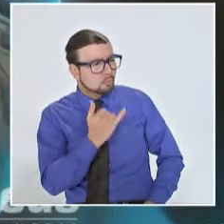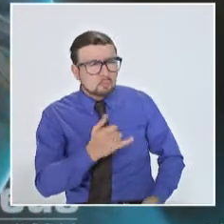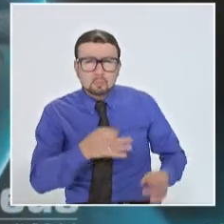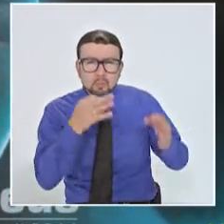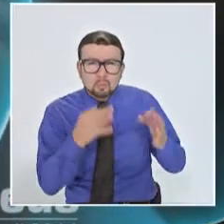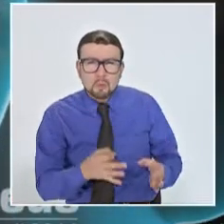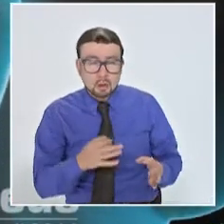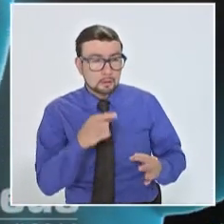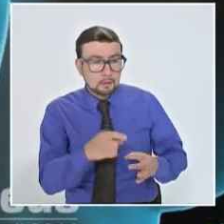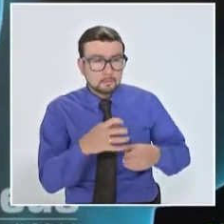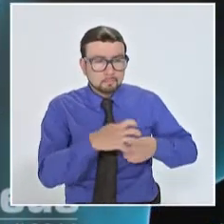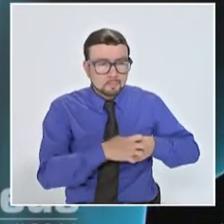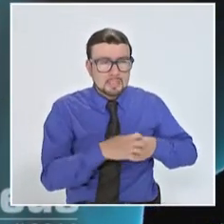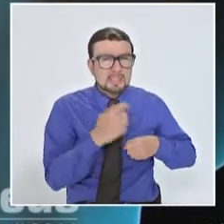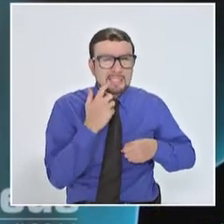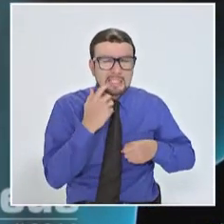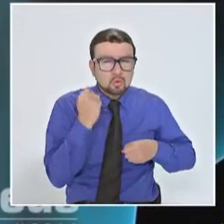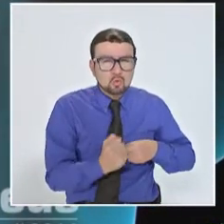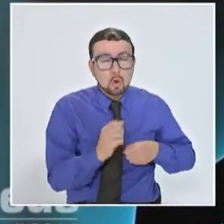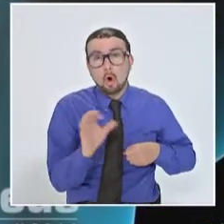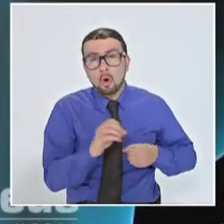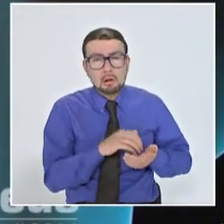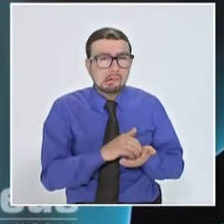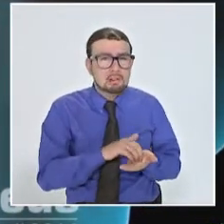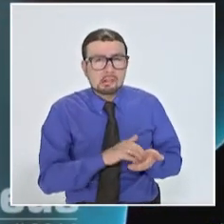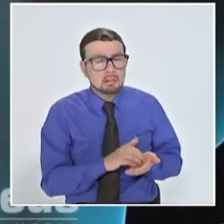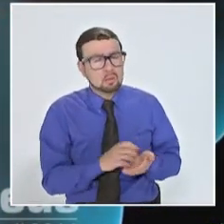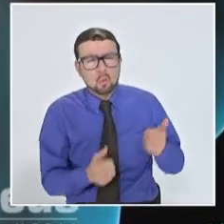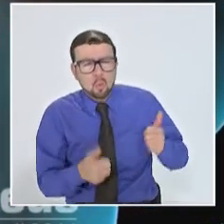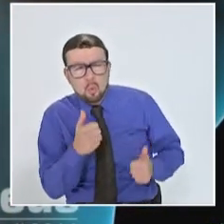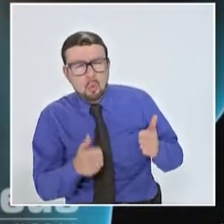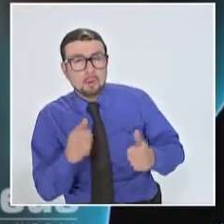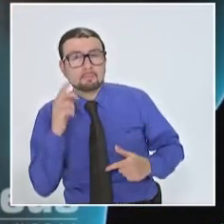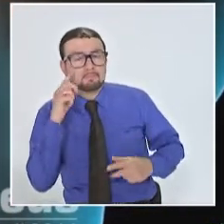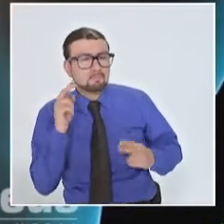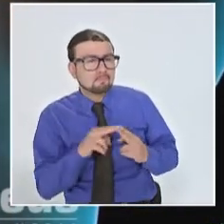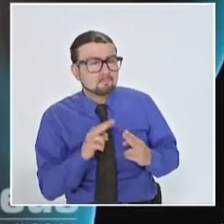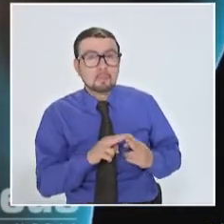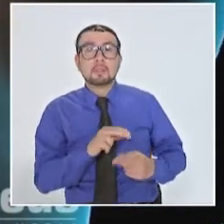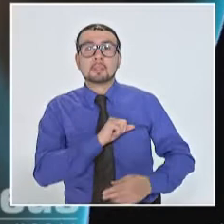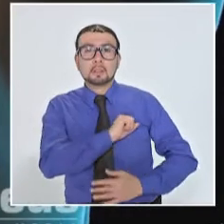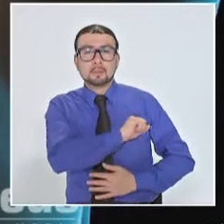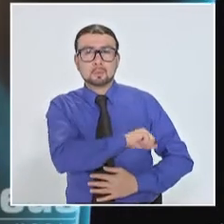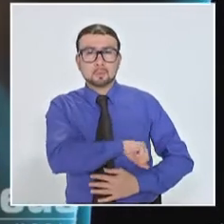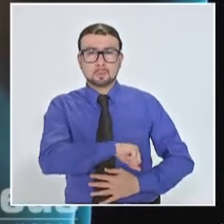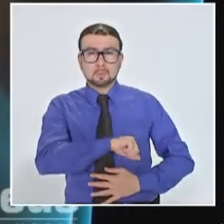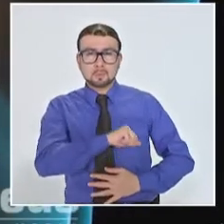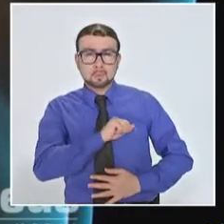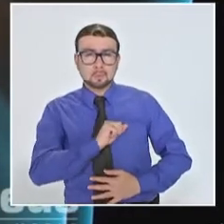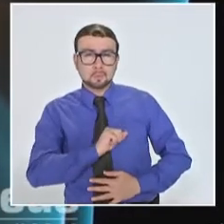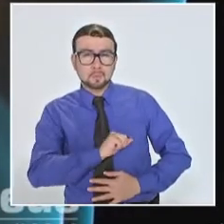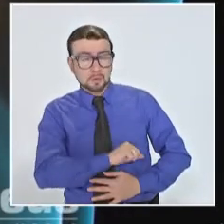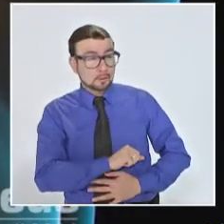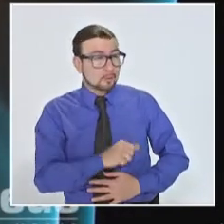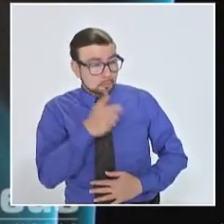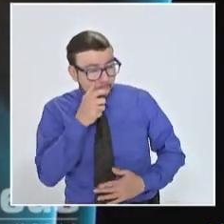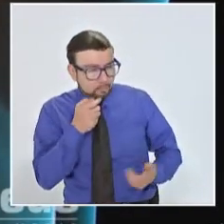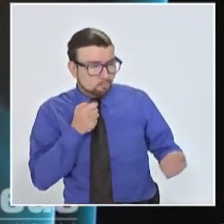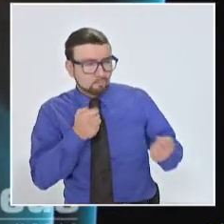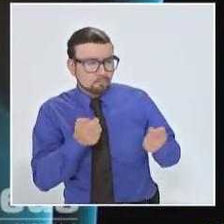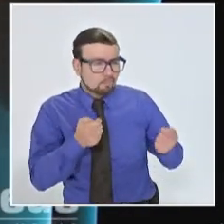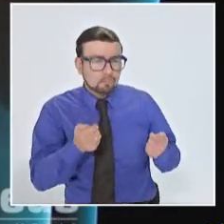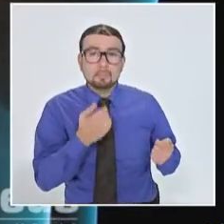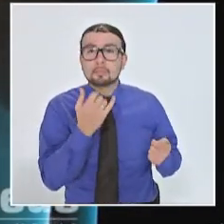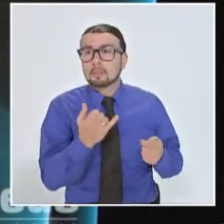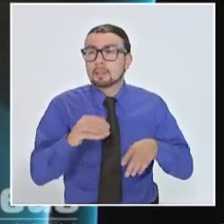es una masa sólida o es una masa líquida. Entonces la ecografía, en el enfoque de la paciente del seno y de mastología, se utiliza como